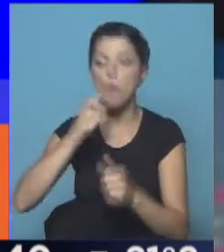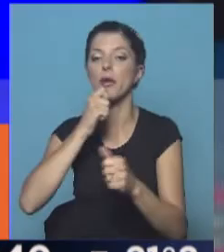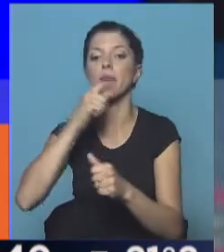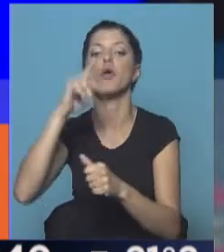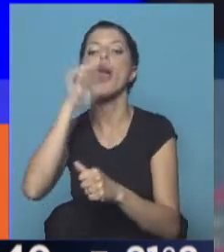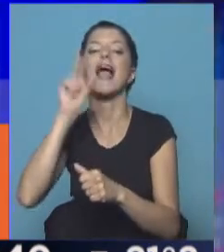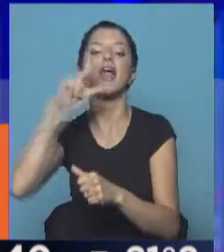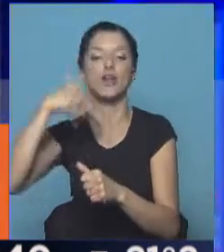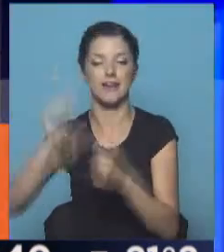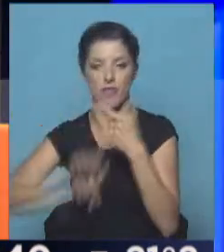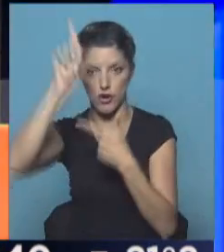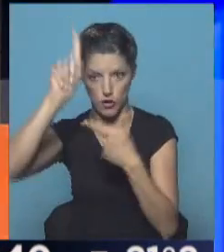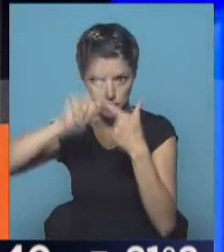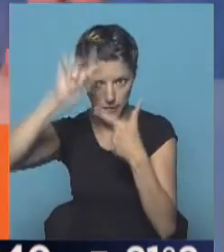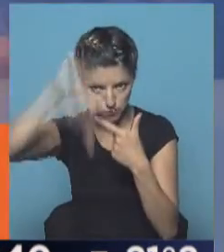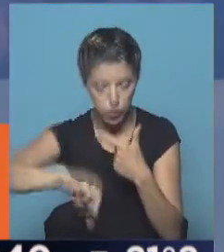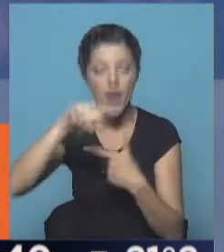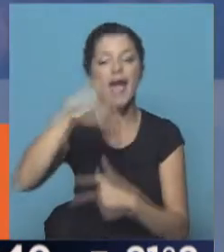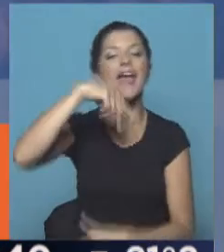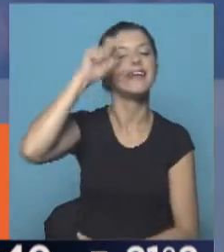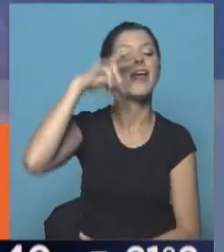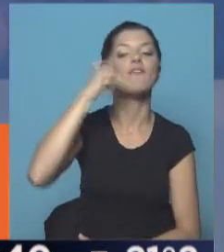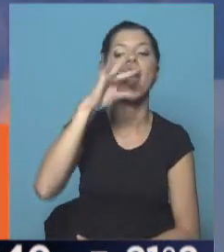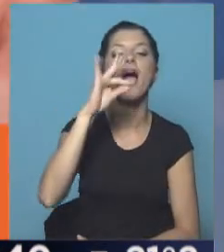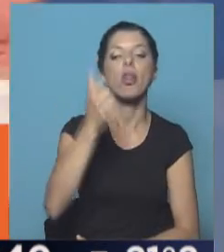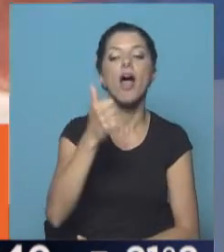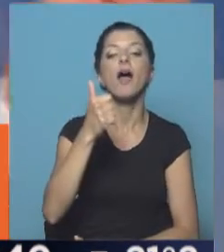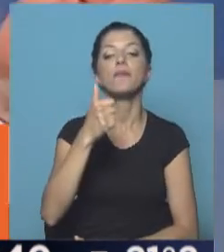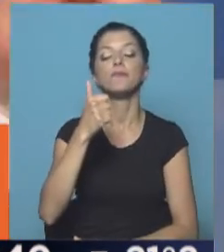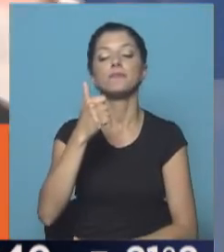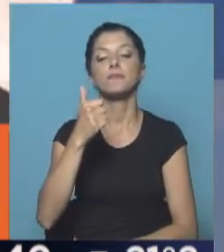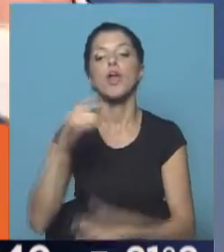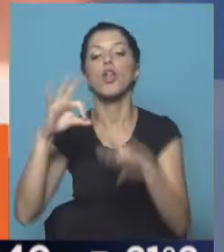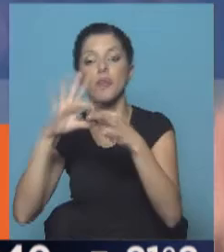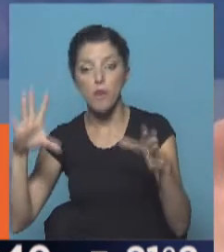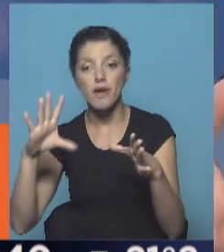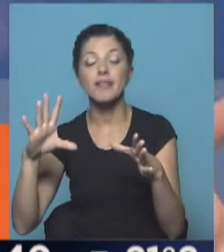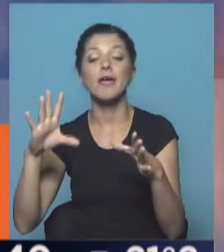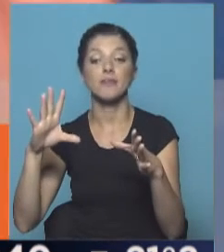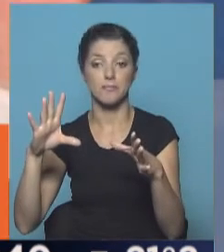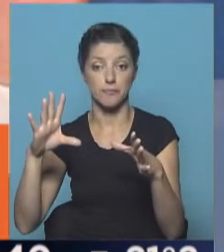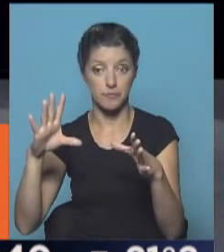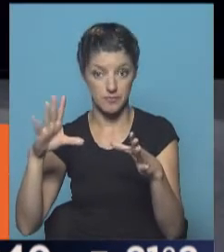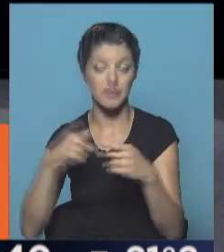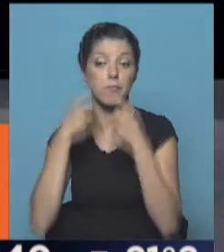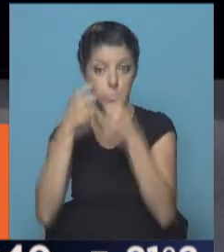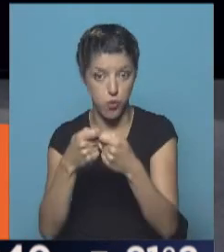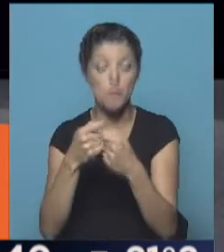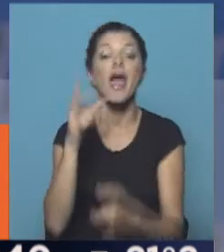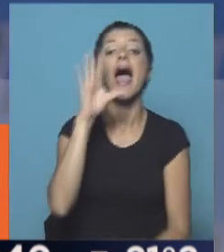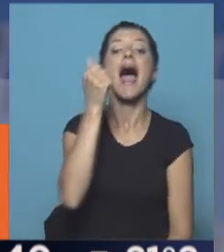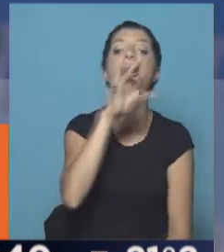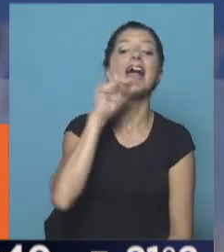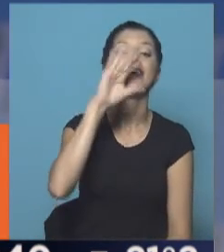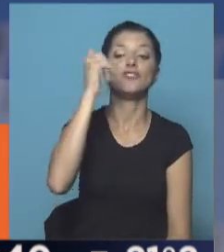cayeron, en Nevada los demócratas aparecen con una nueva, digamos, con un menor déficit a lo que tuvieron en 2012. En Arizona van un